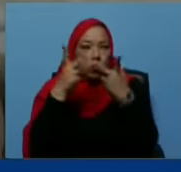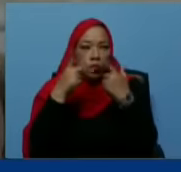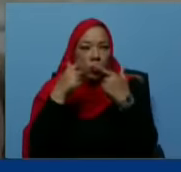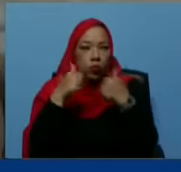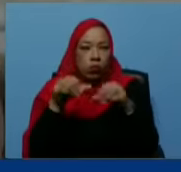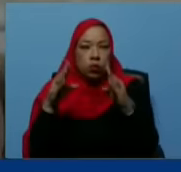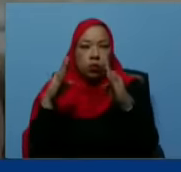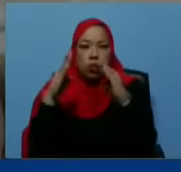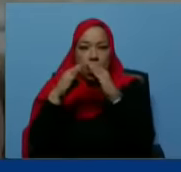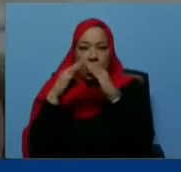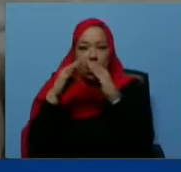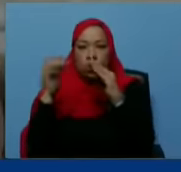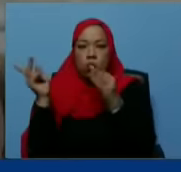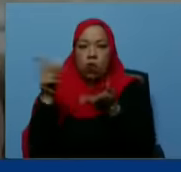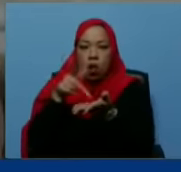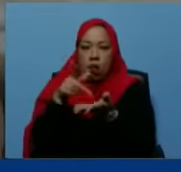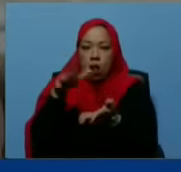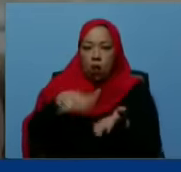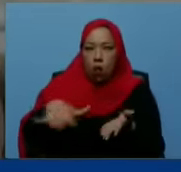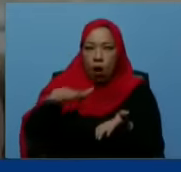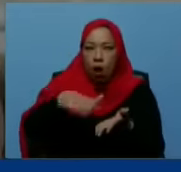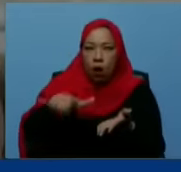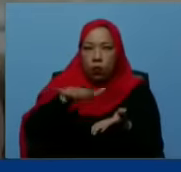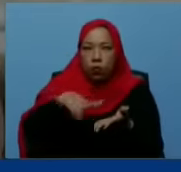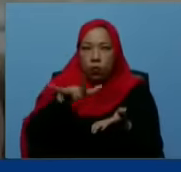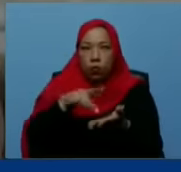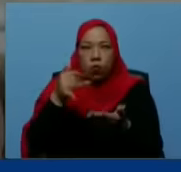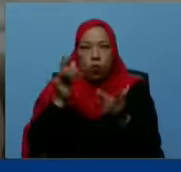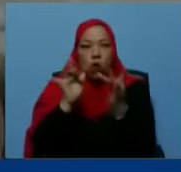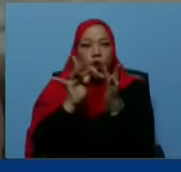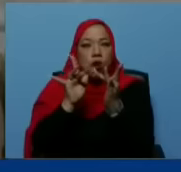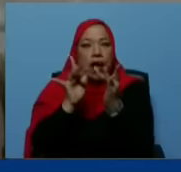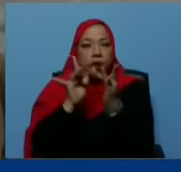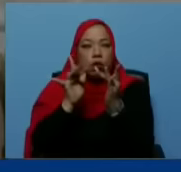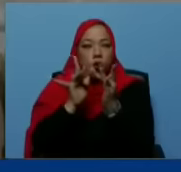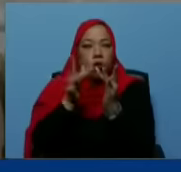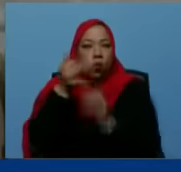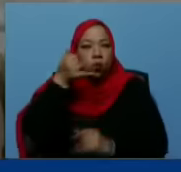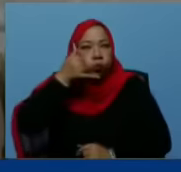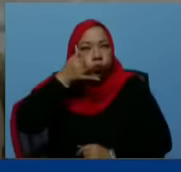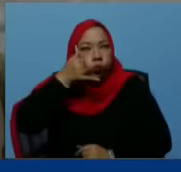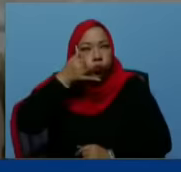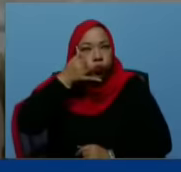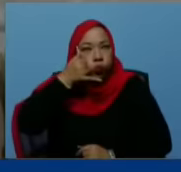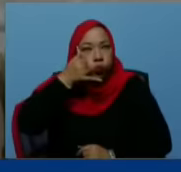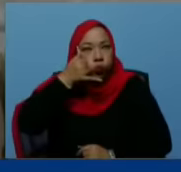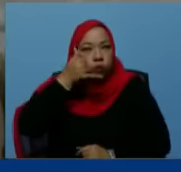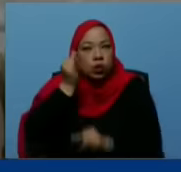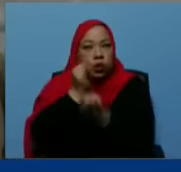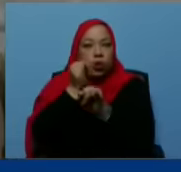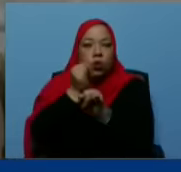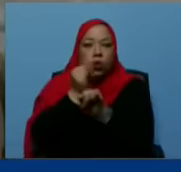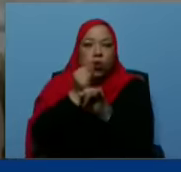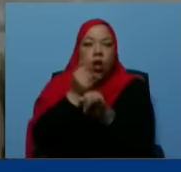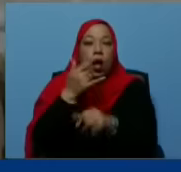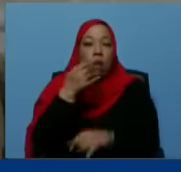galpón, en este galpón aquí, en este salón, conectamos con buena fuente de